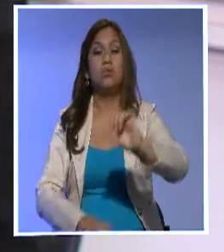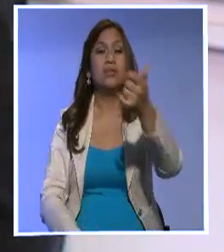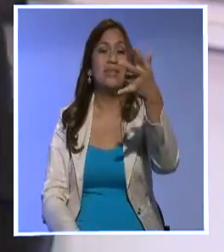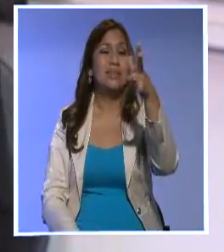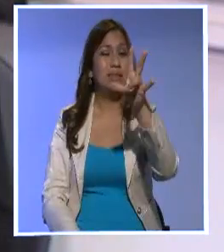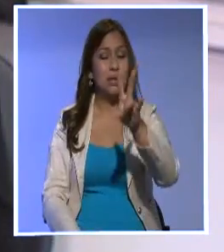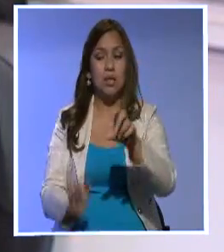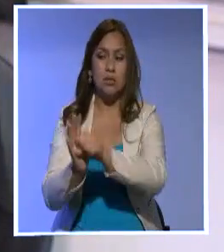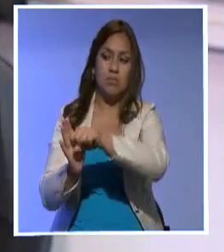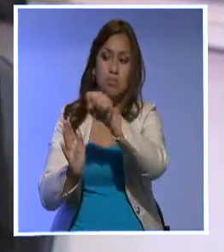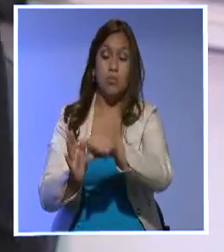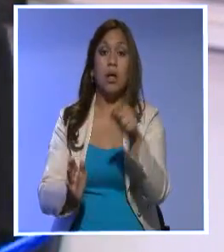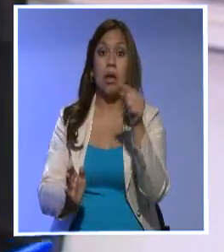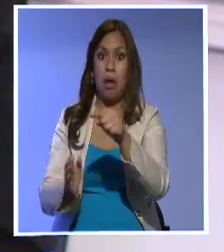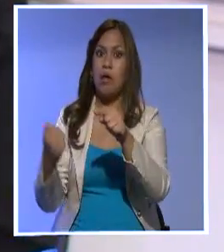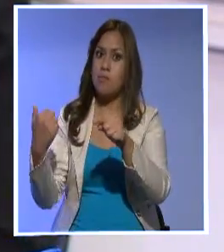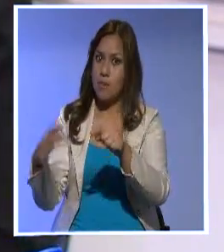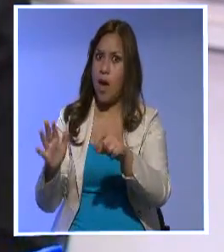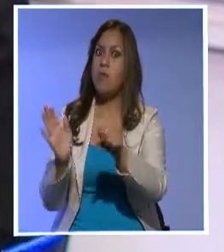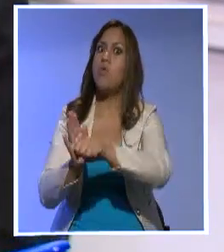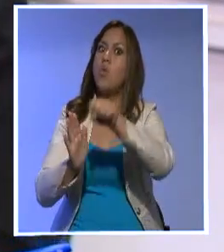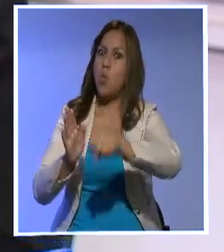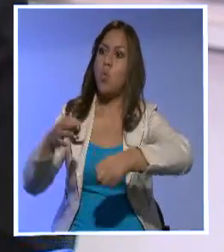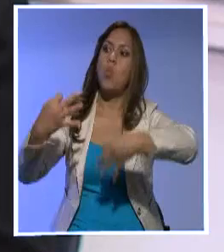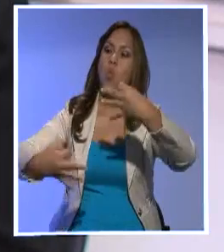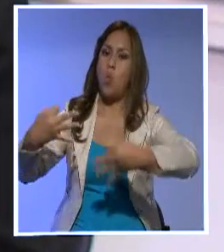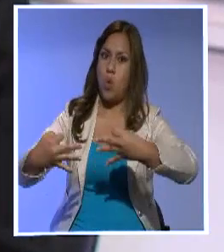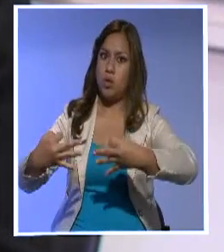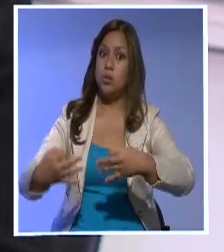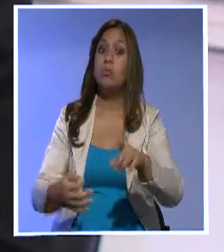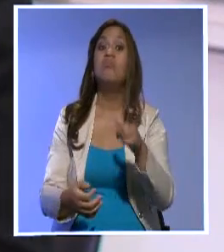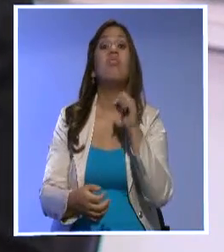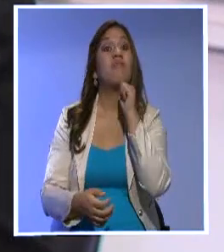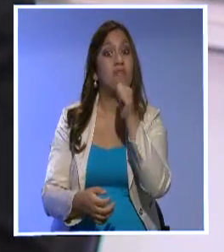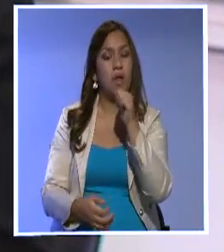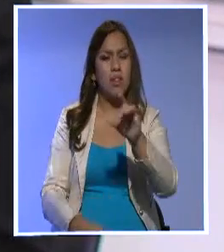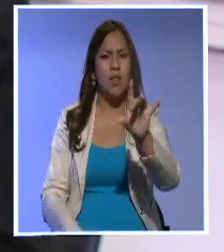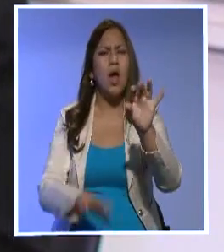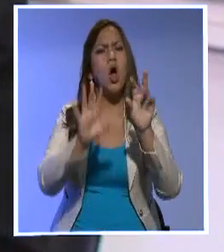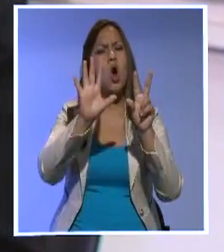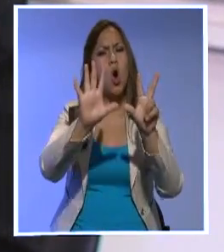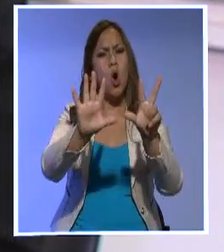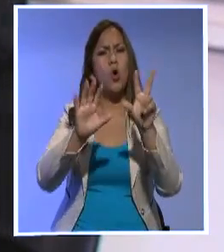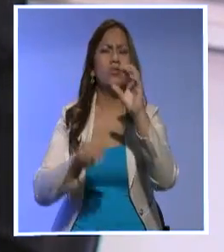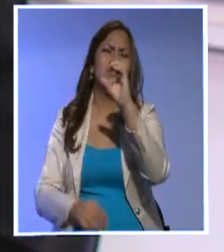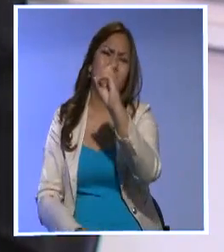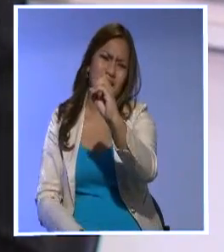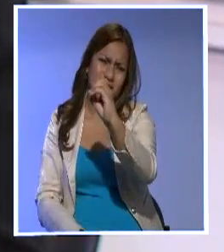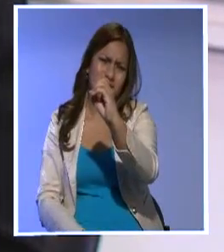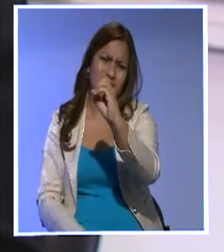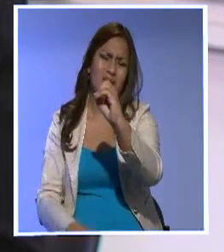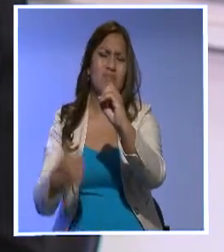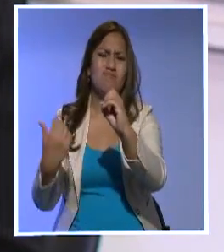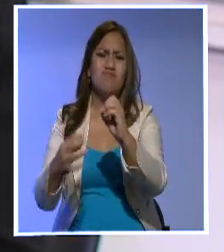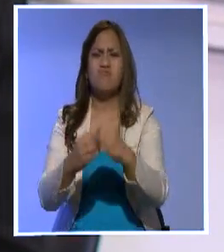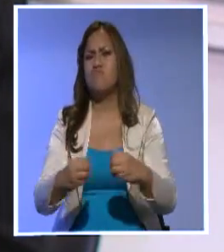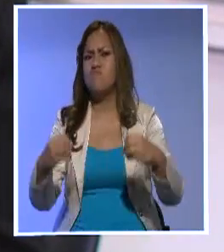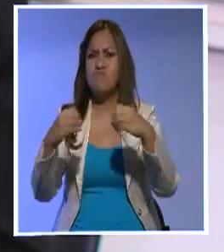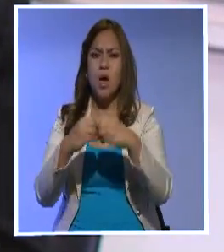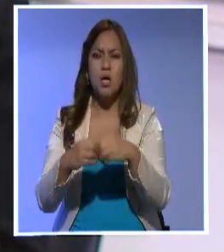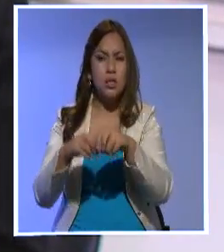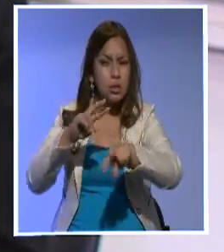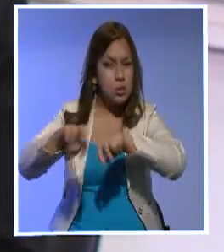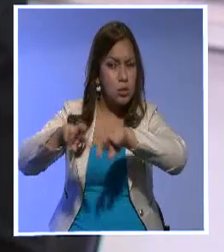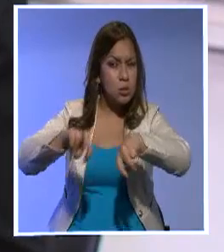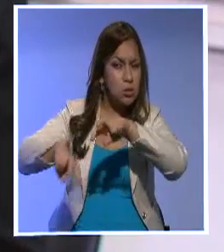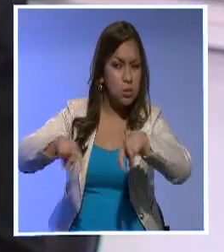que ya están siendo procesadas y 80 más que están siendo investigadas relacionadas con seis delitos además señaló que se